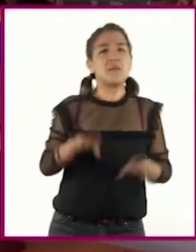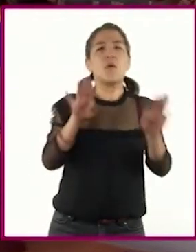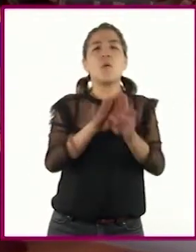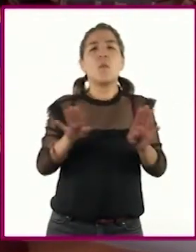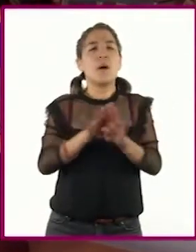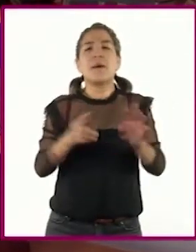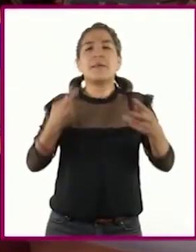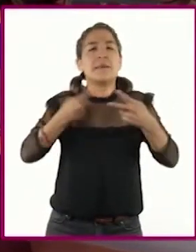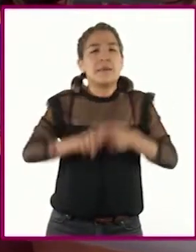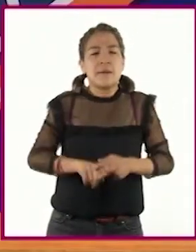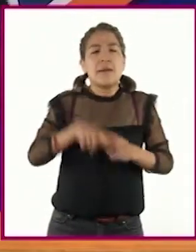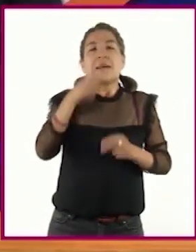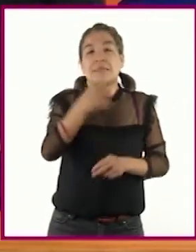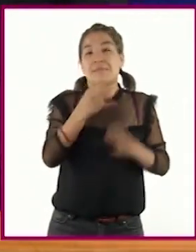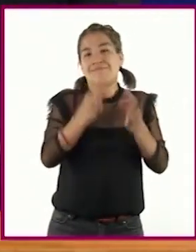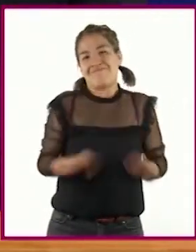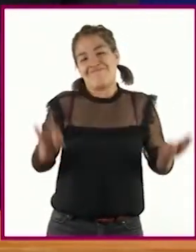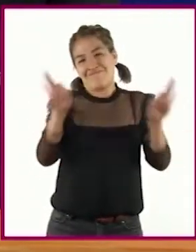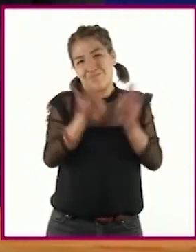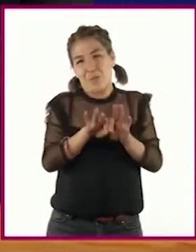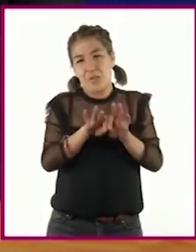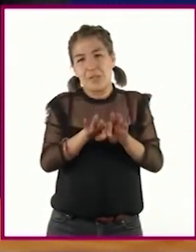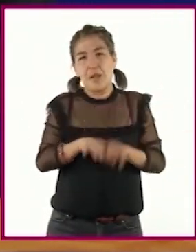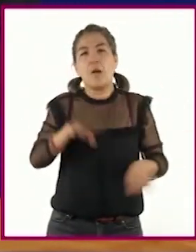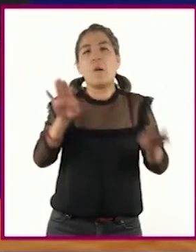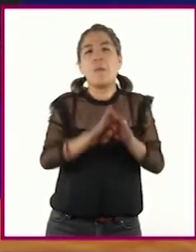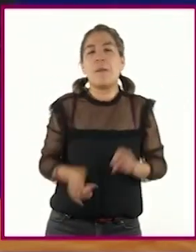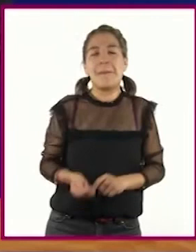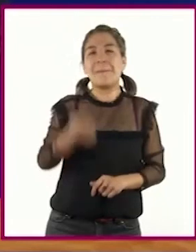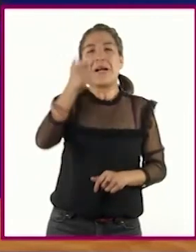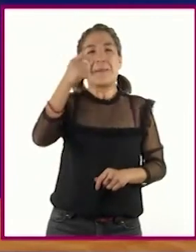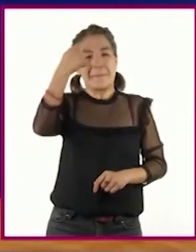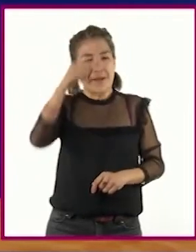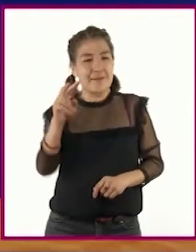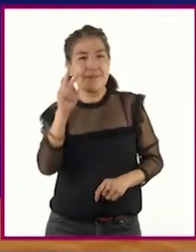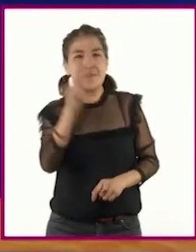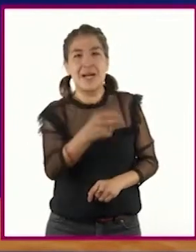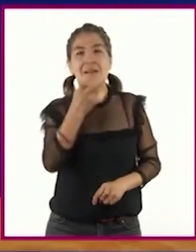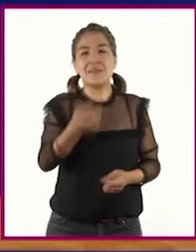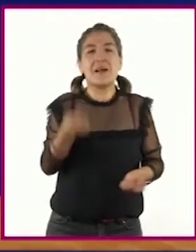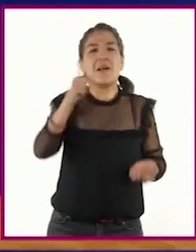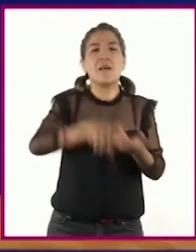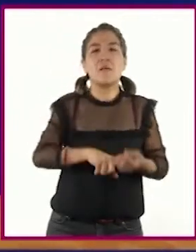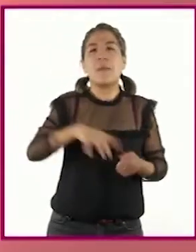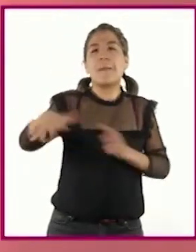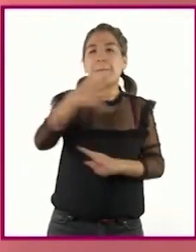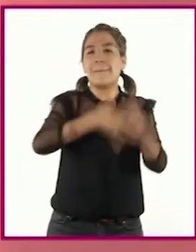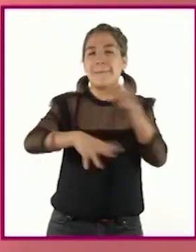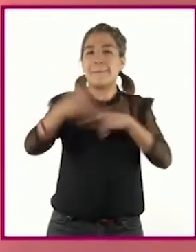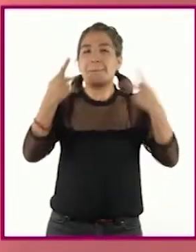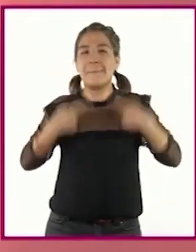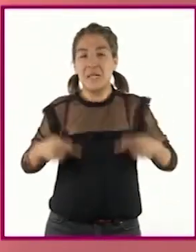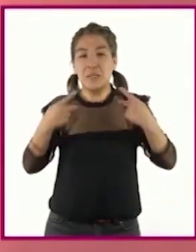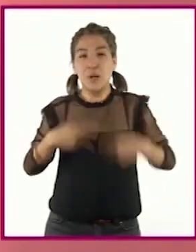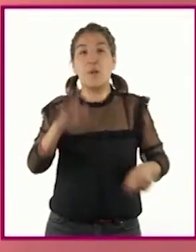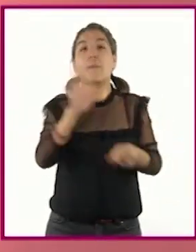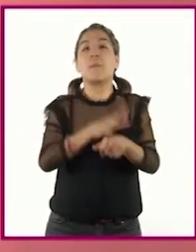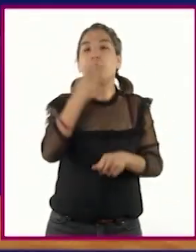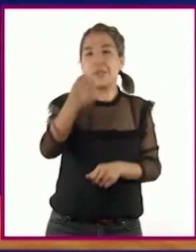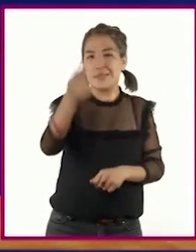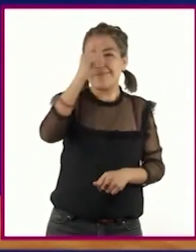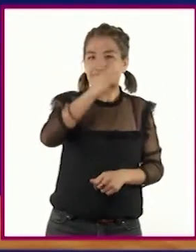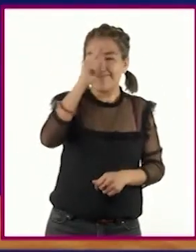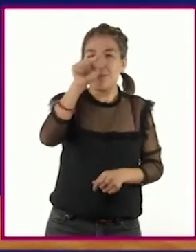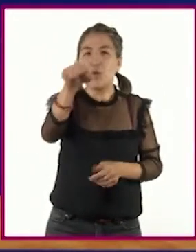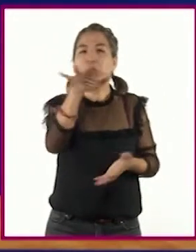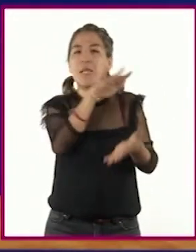introducción es muy importante. Es la primera impresión que se le dará al público. Por eso les recomiendo